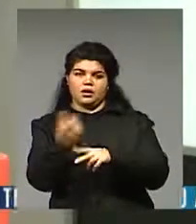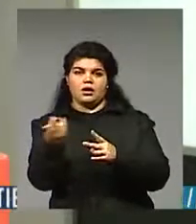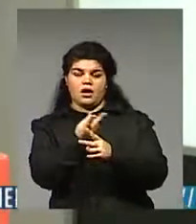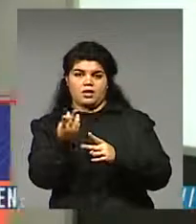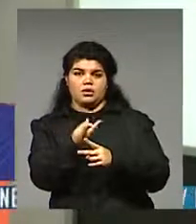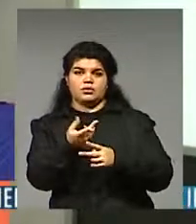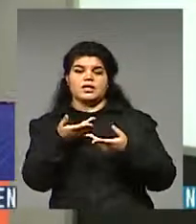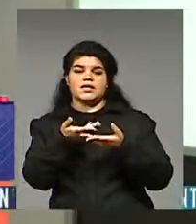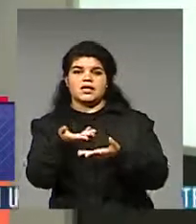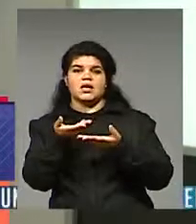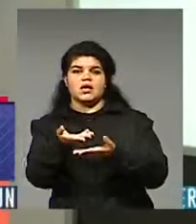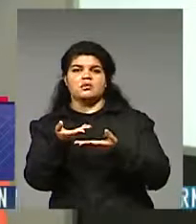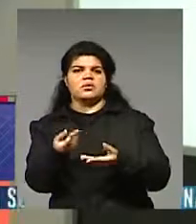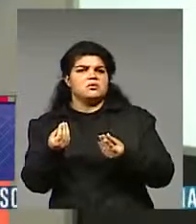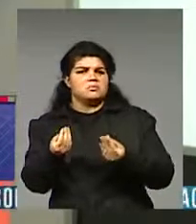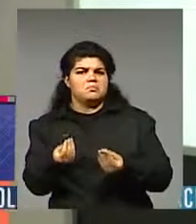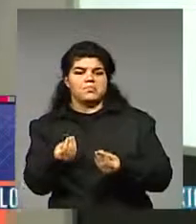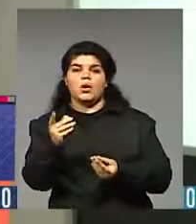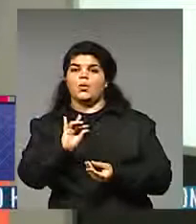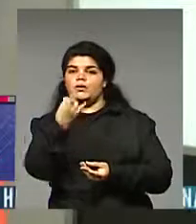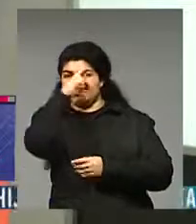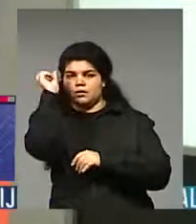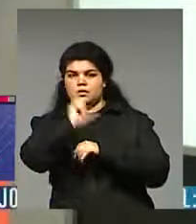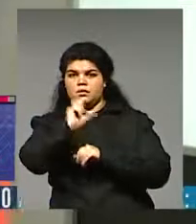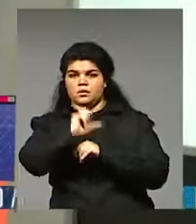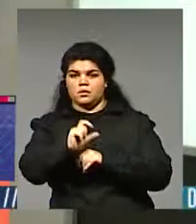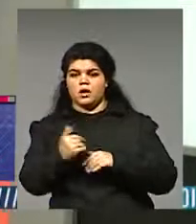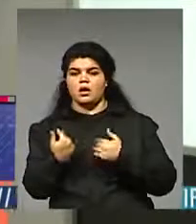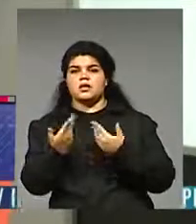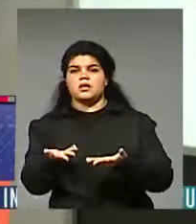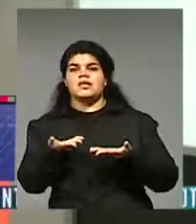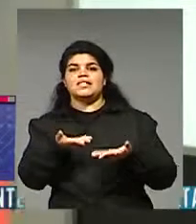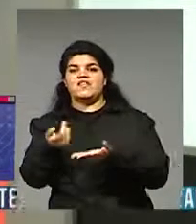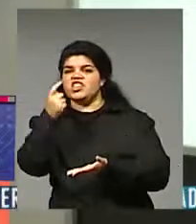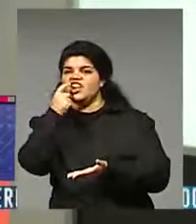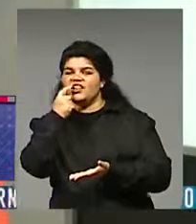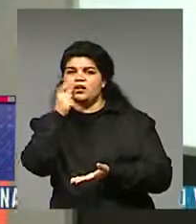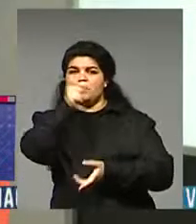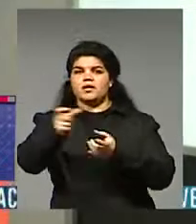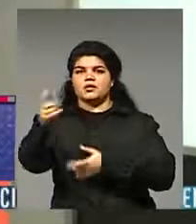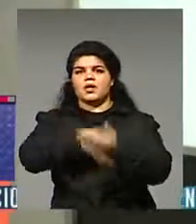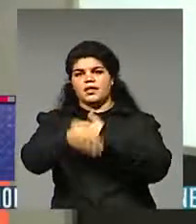este servicio de la Universidad Nacional de Cuyo que se le brinda servicio odontológico a las personas con discapacidad.